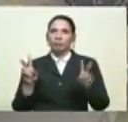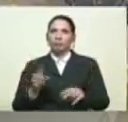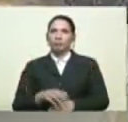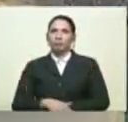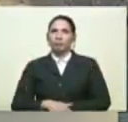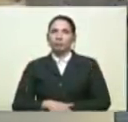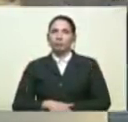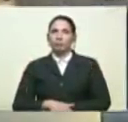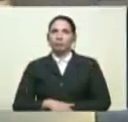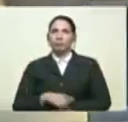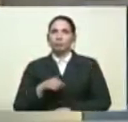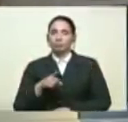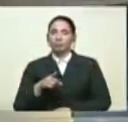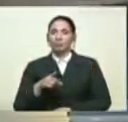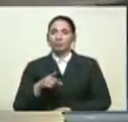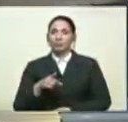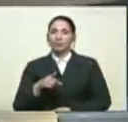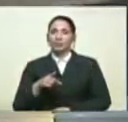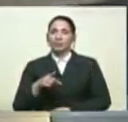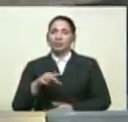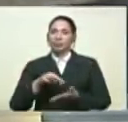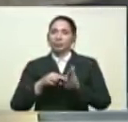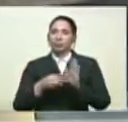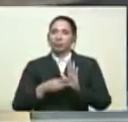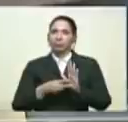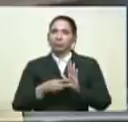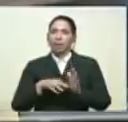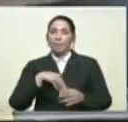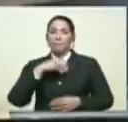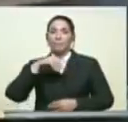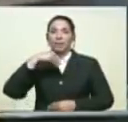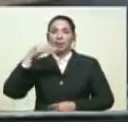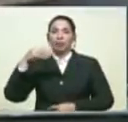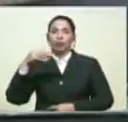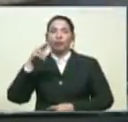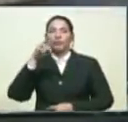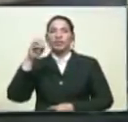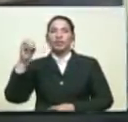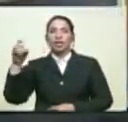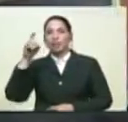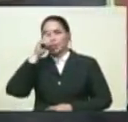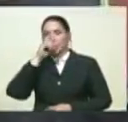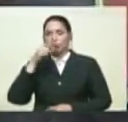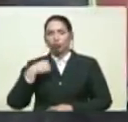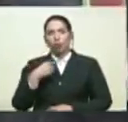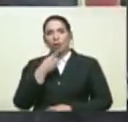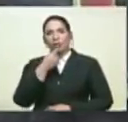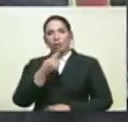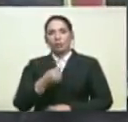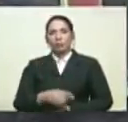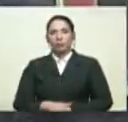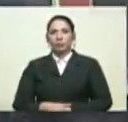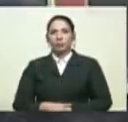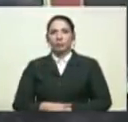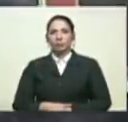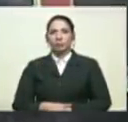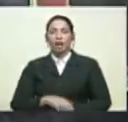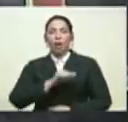decir bicentenario. Y con el espíritu bicentenario, yo les digo a los